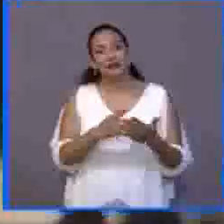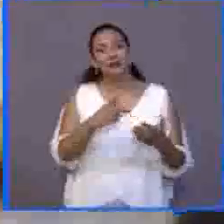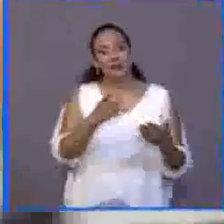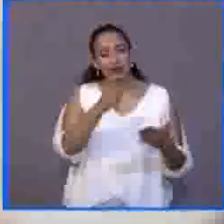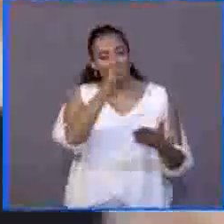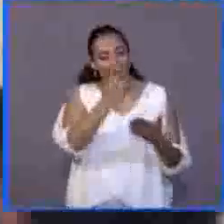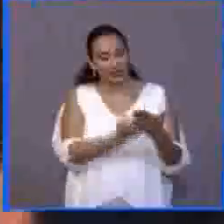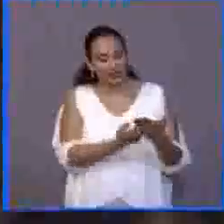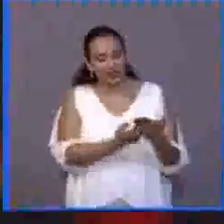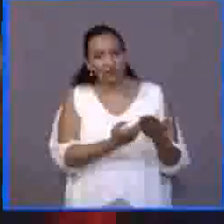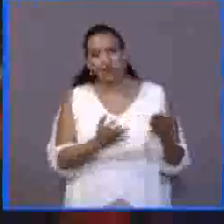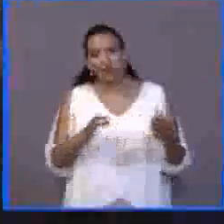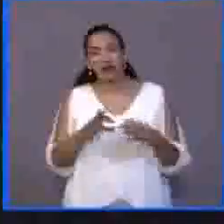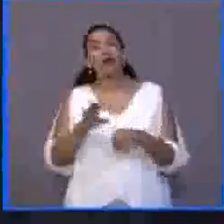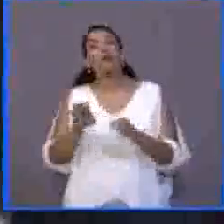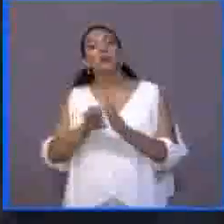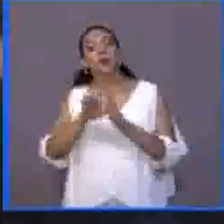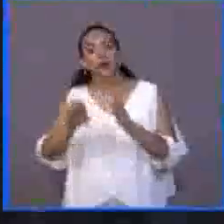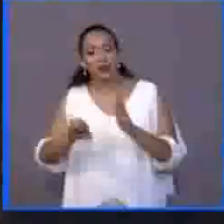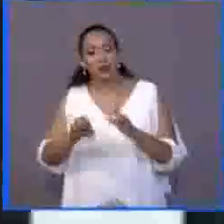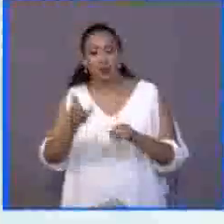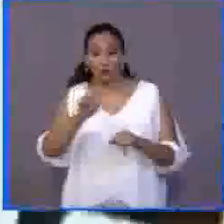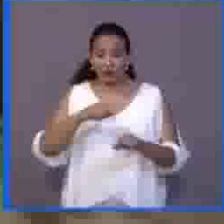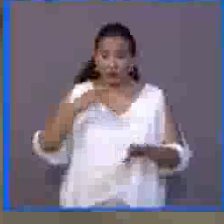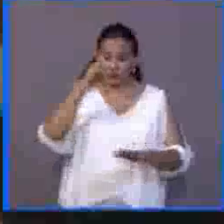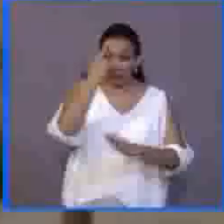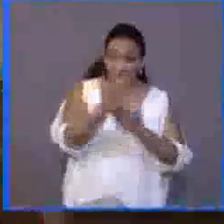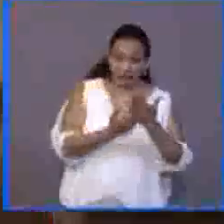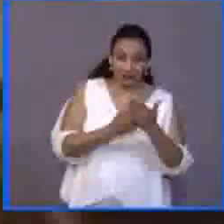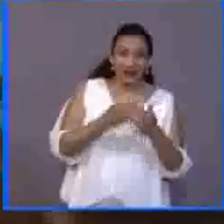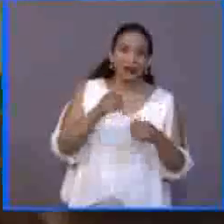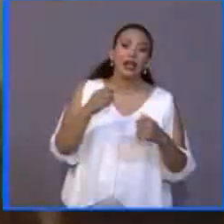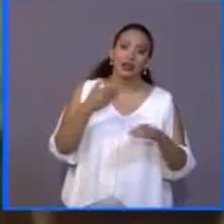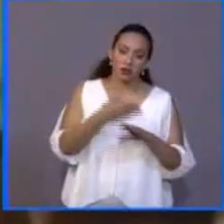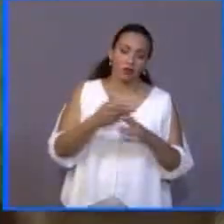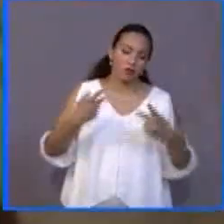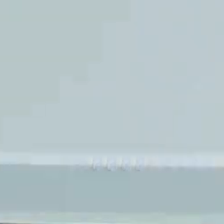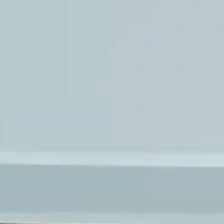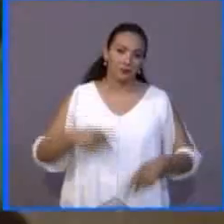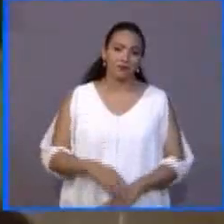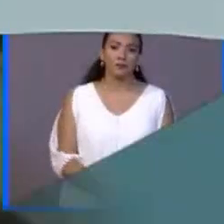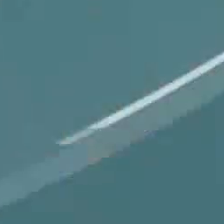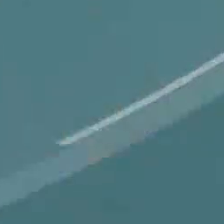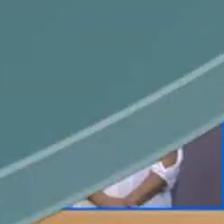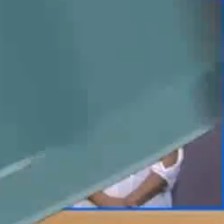no prescriben, como es el caso de los crímenes de lesa humanidad.